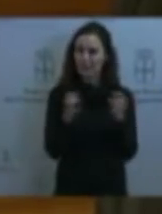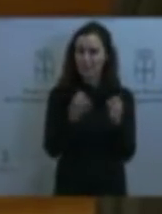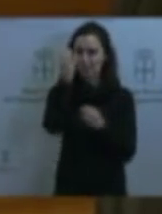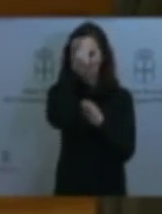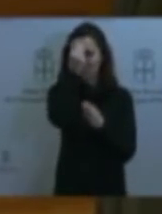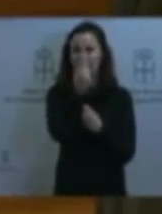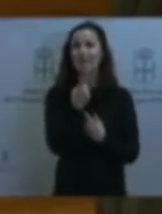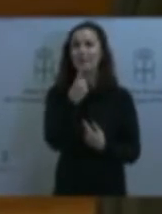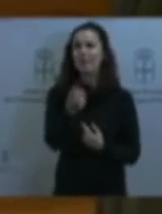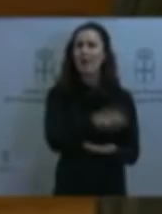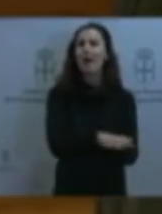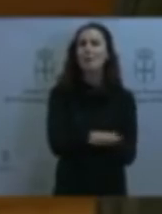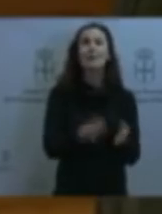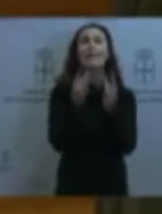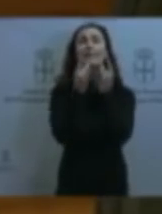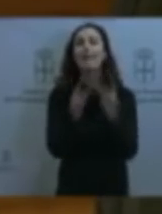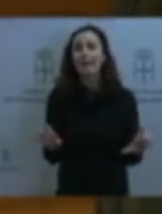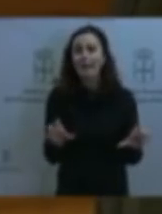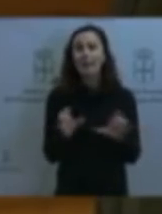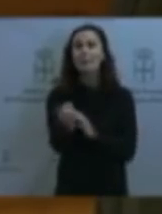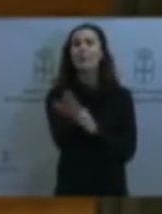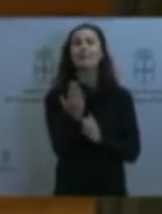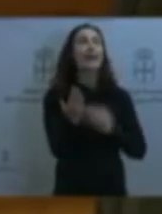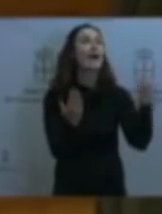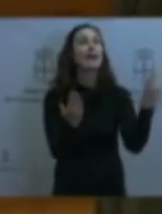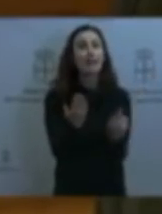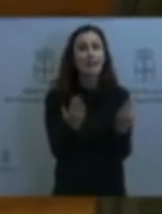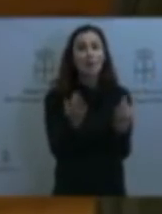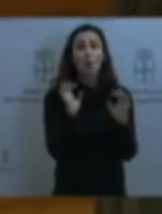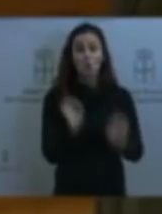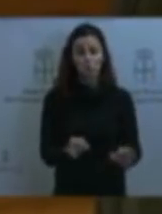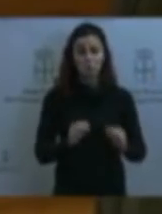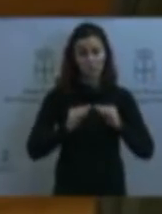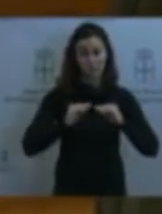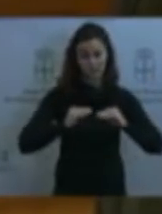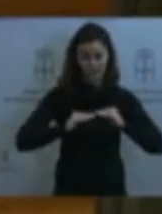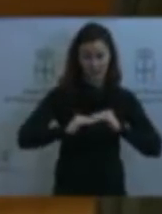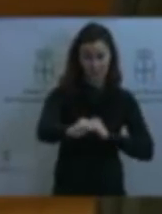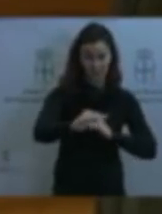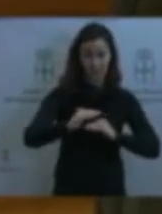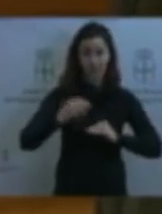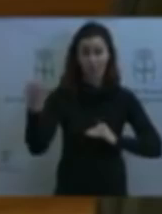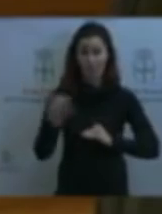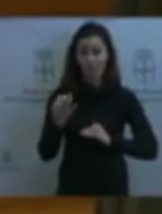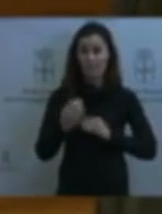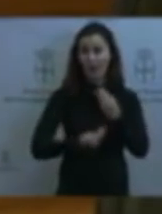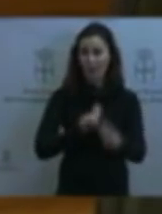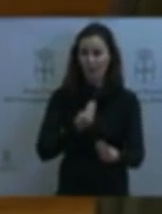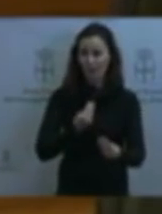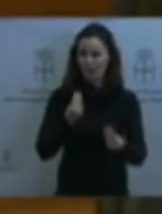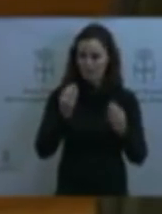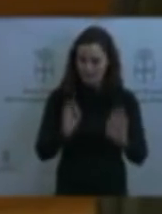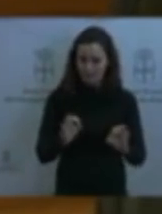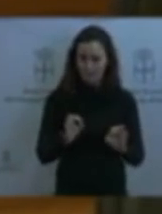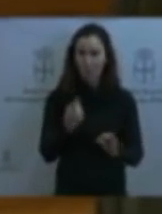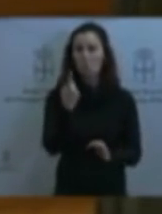está planteando? Que en una actuación de reparación del pavimento hay que hacer, es lo que se hace, 1 millón y pico de euros da para lo que da, señoría,